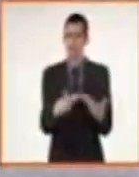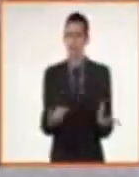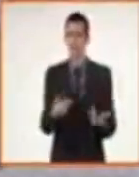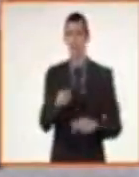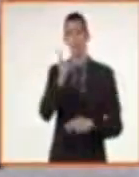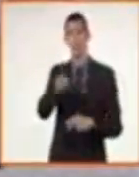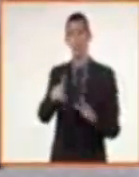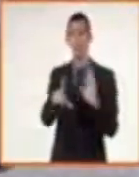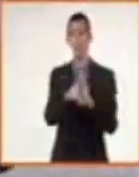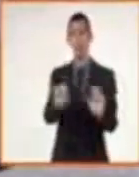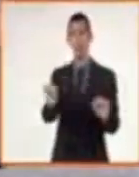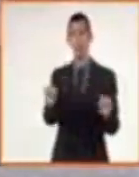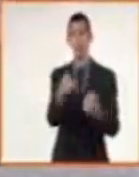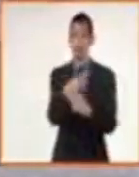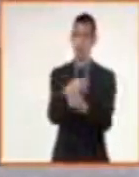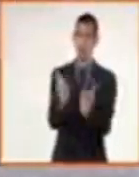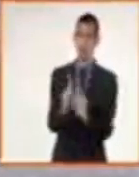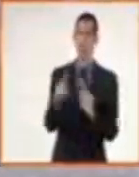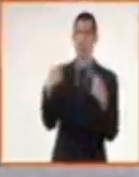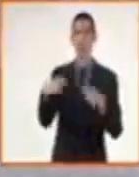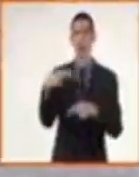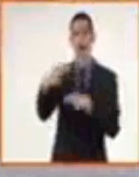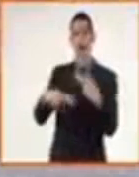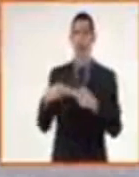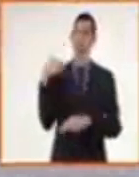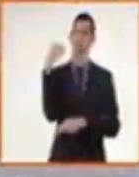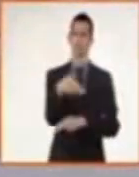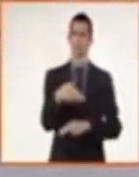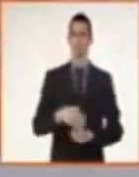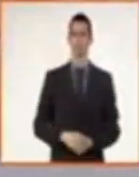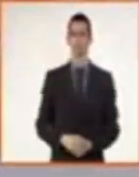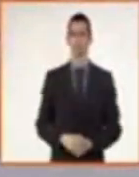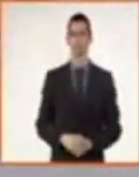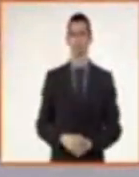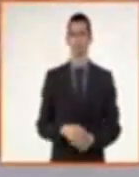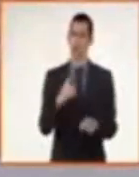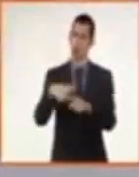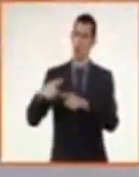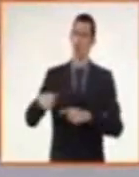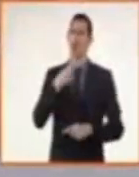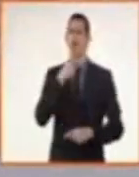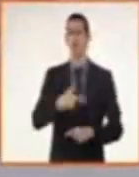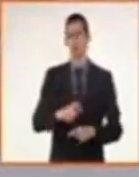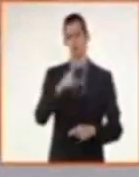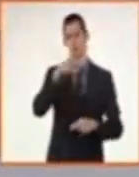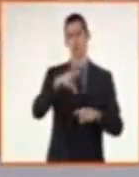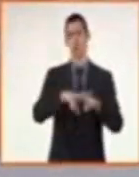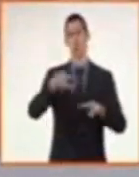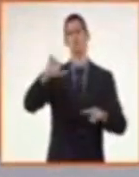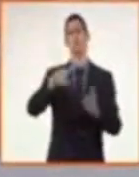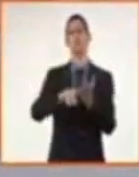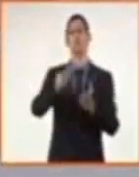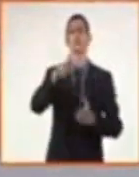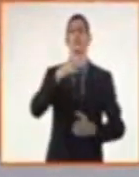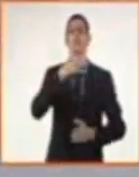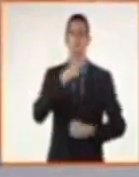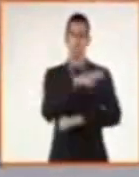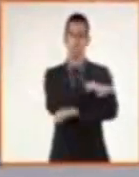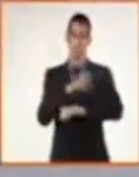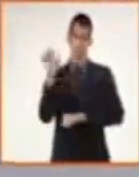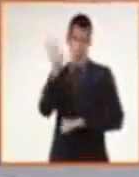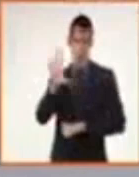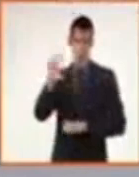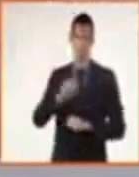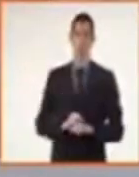Italia, Grecia, Chipre, Bélgica, que las multas pueden llegar a mil euros, por no asistir a la elección. Y otro